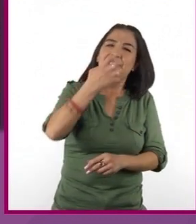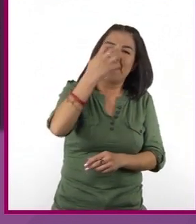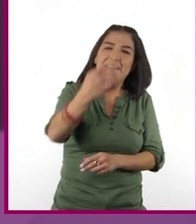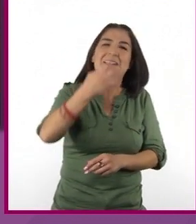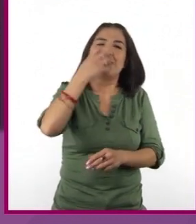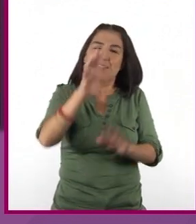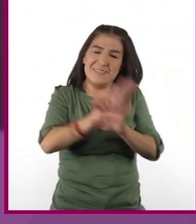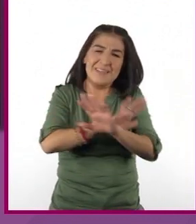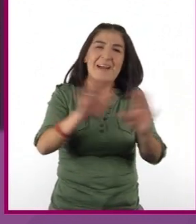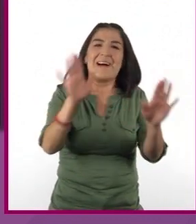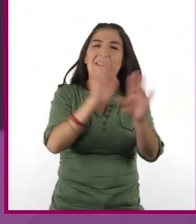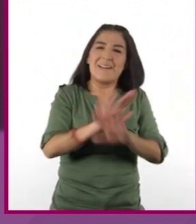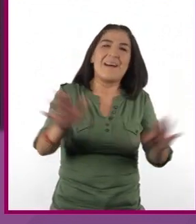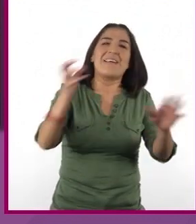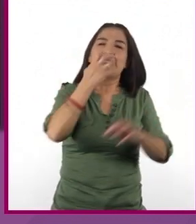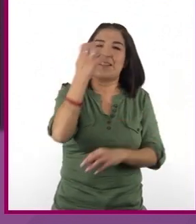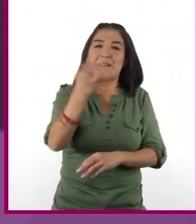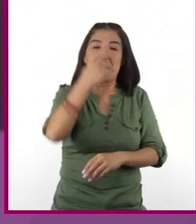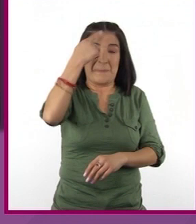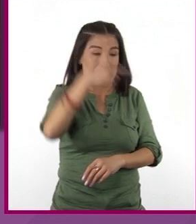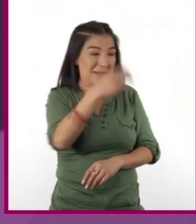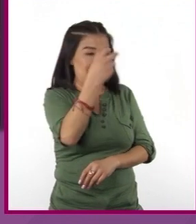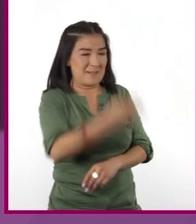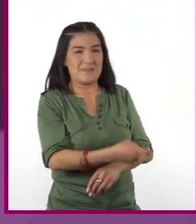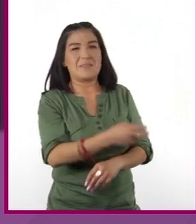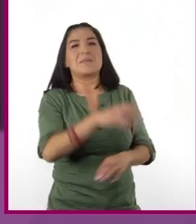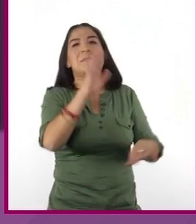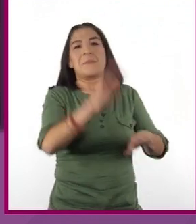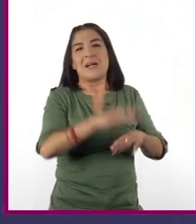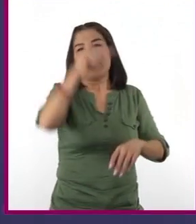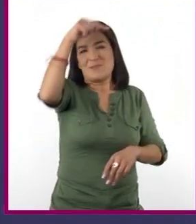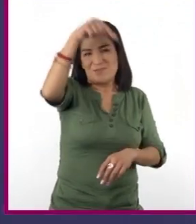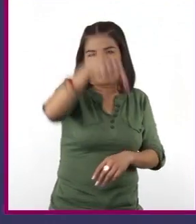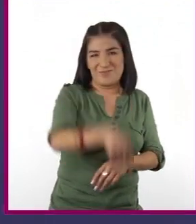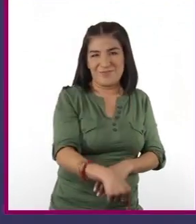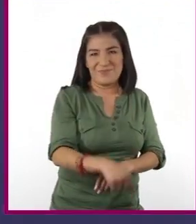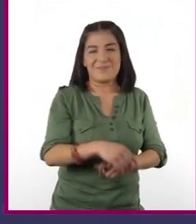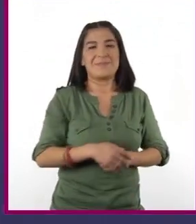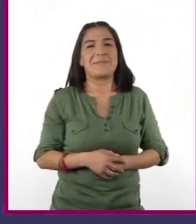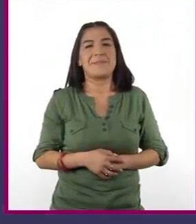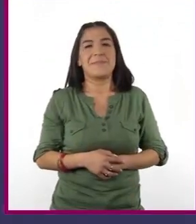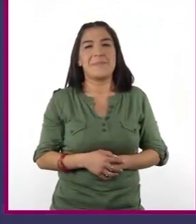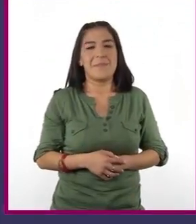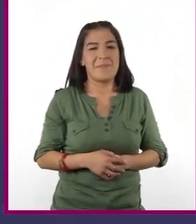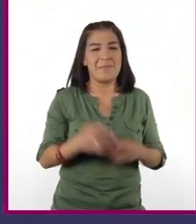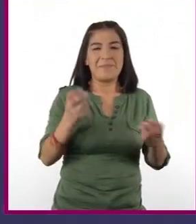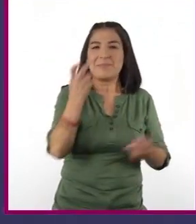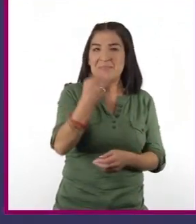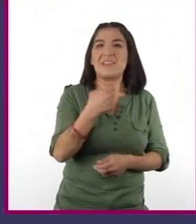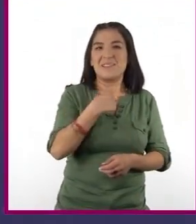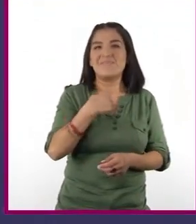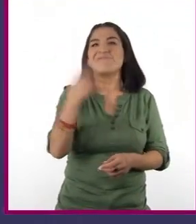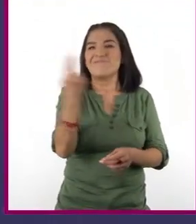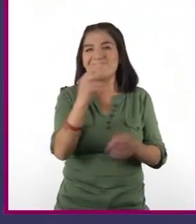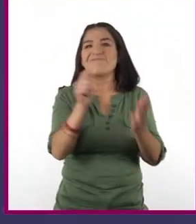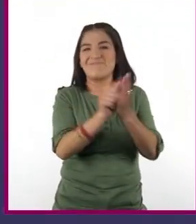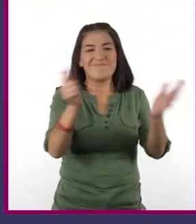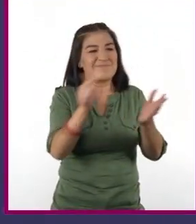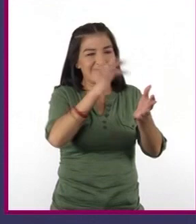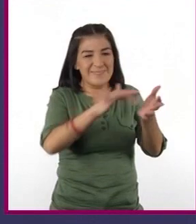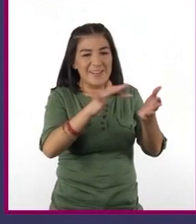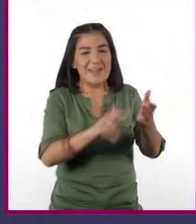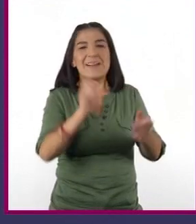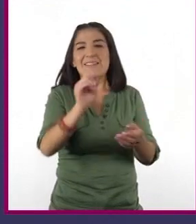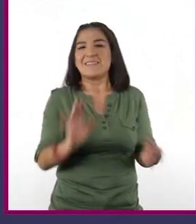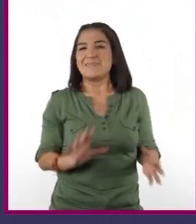mis ruegos, para que el péndulo descendiera más. Sí, estoy convencida que conseguiré una antología